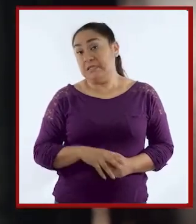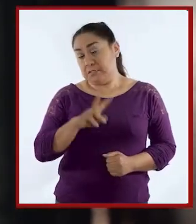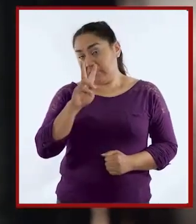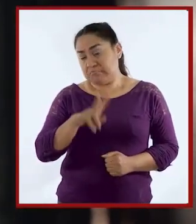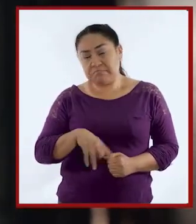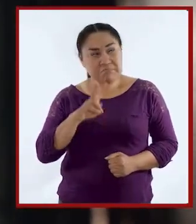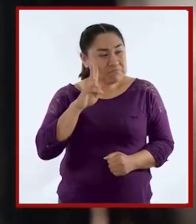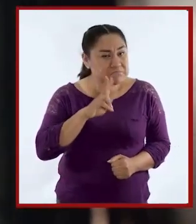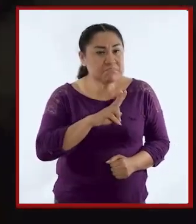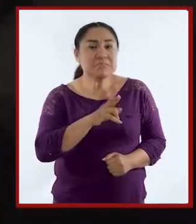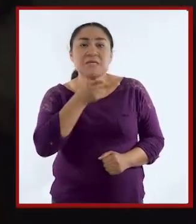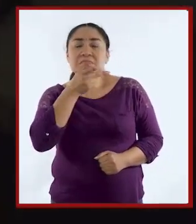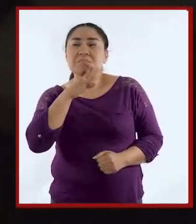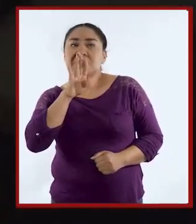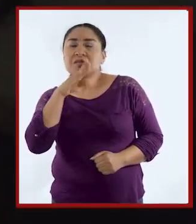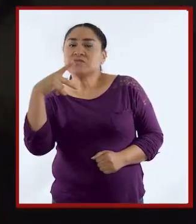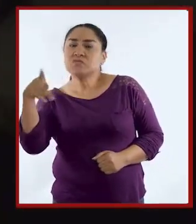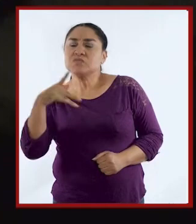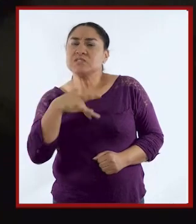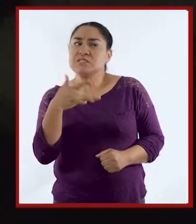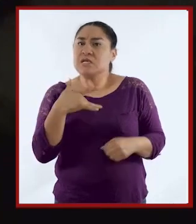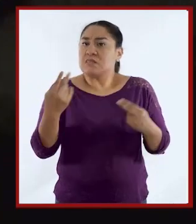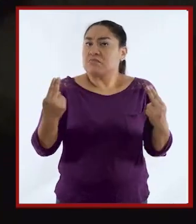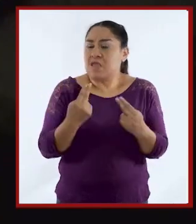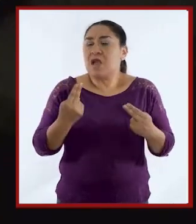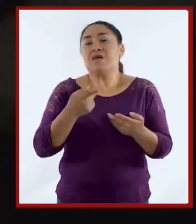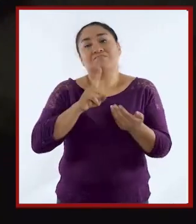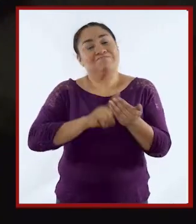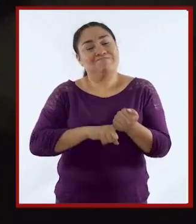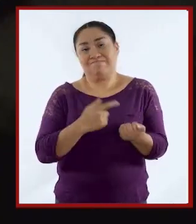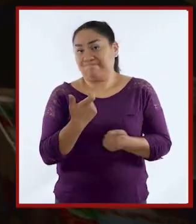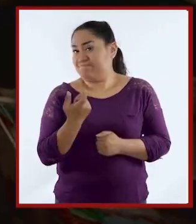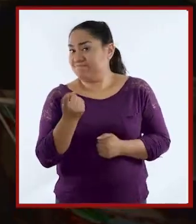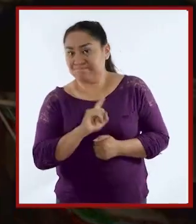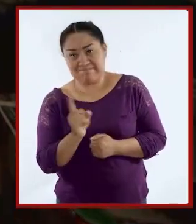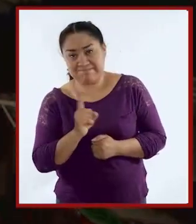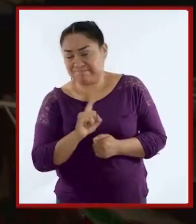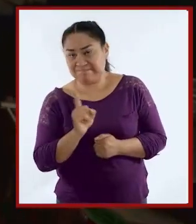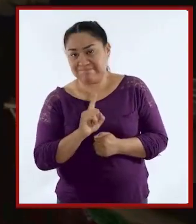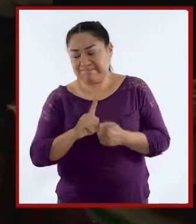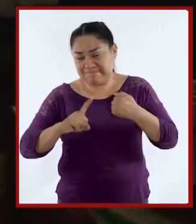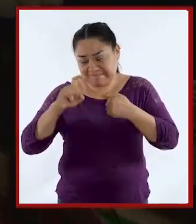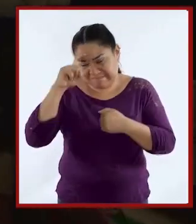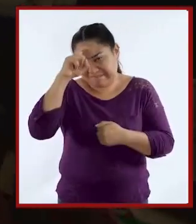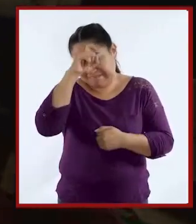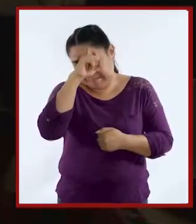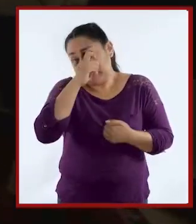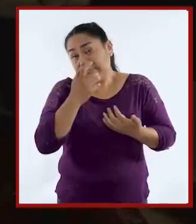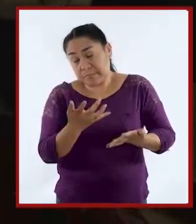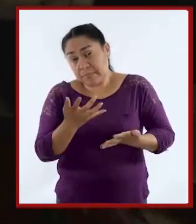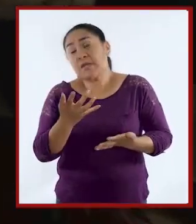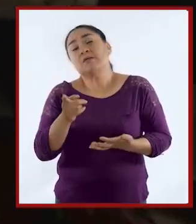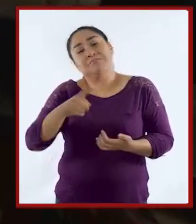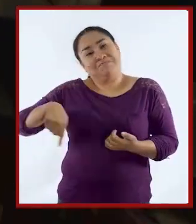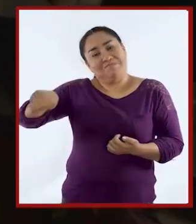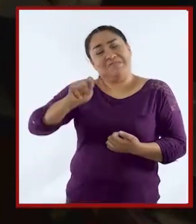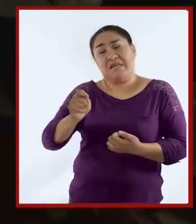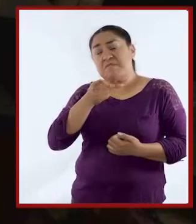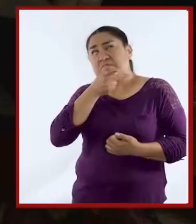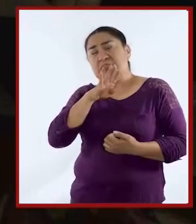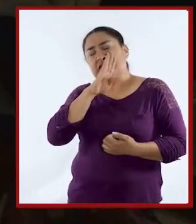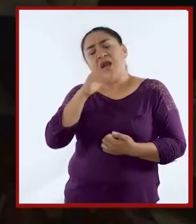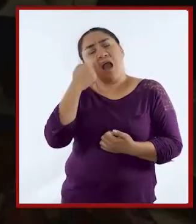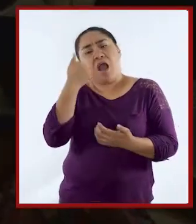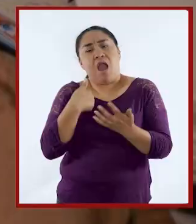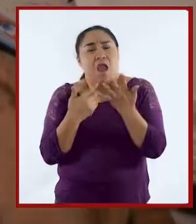Por la misma necesidad que presentan los padres de familia, que son de muy escasos recursos económicos, Ellos como